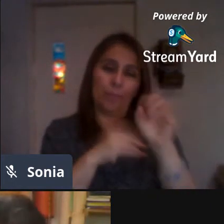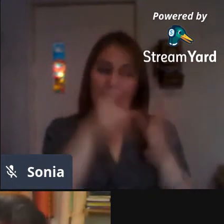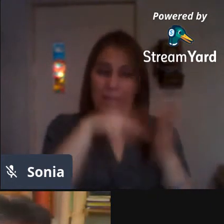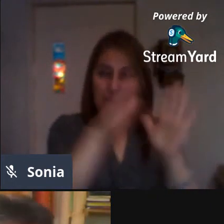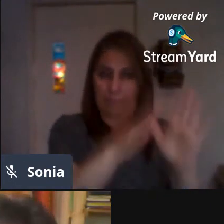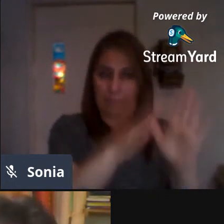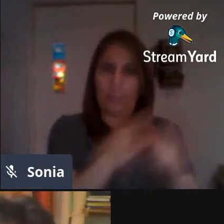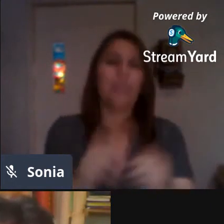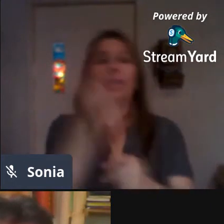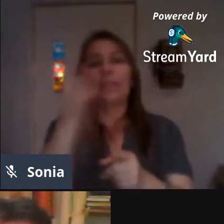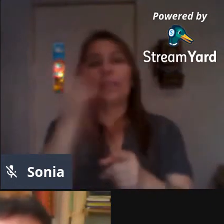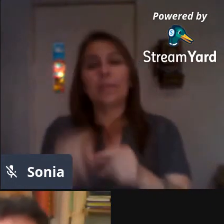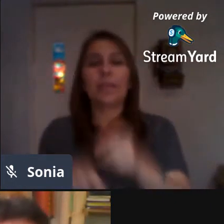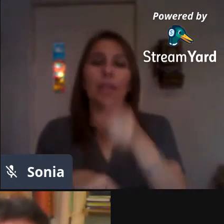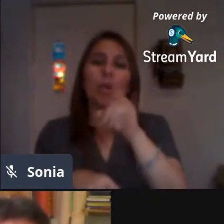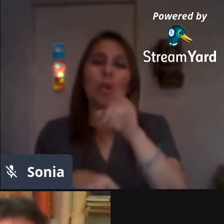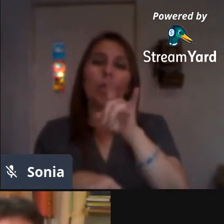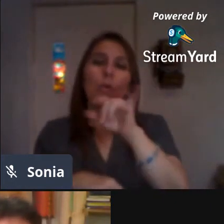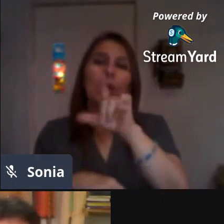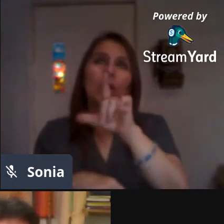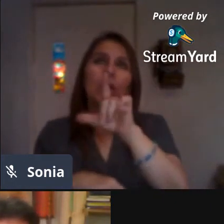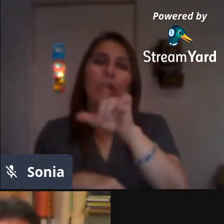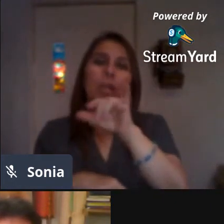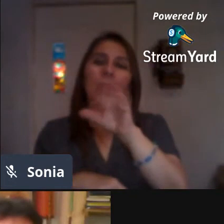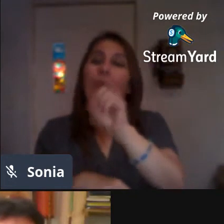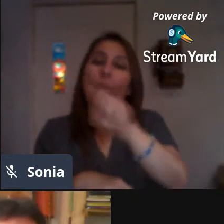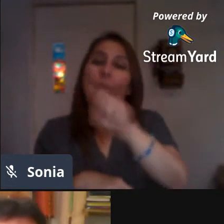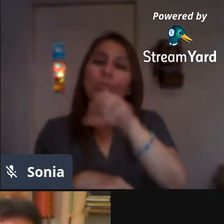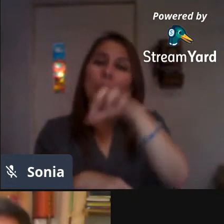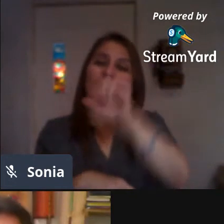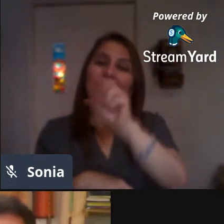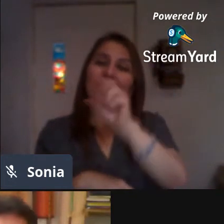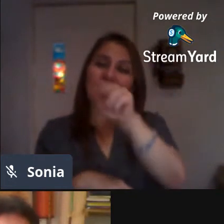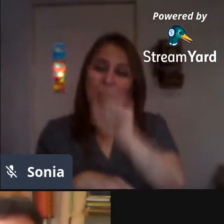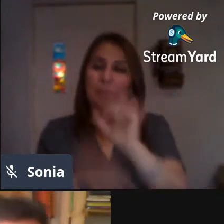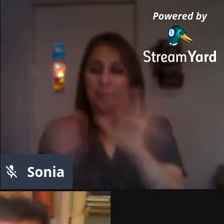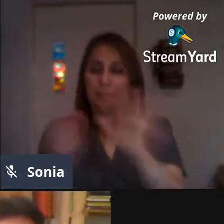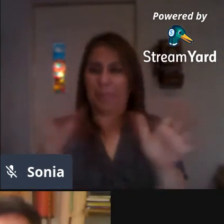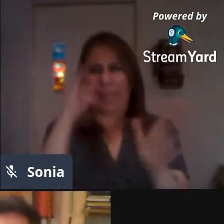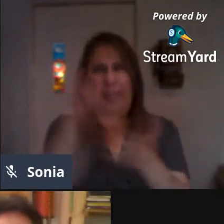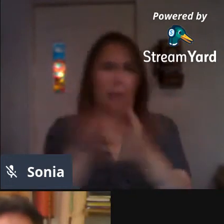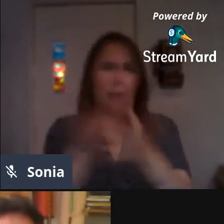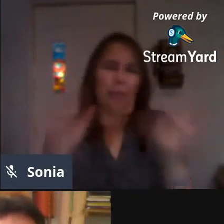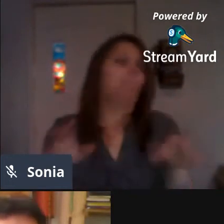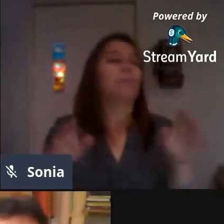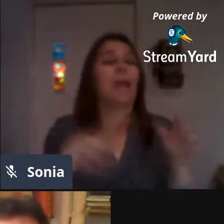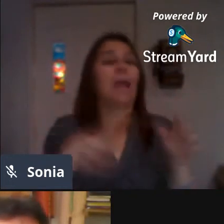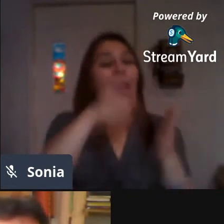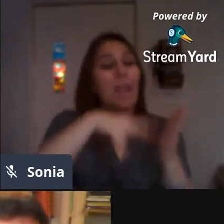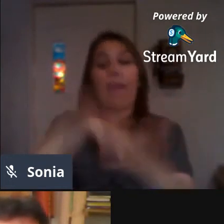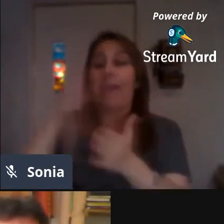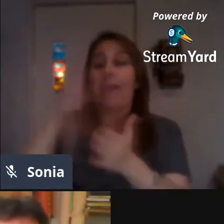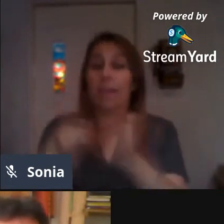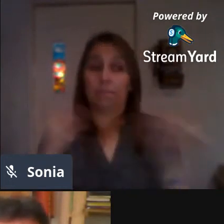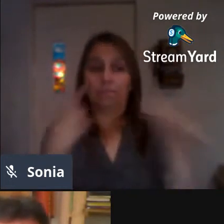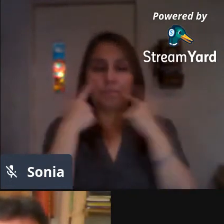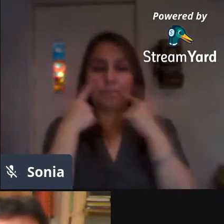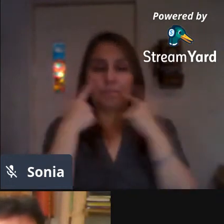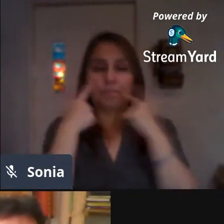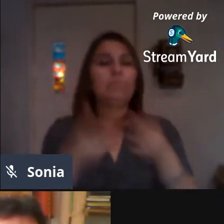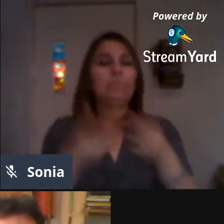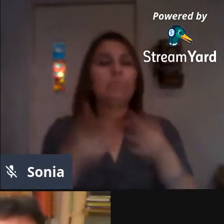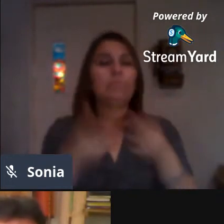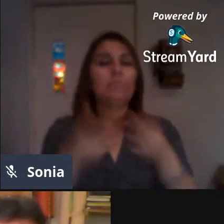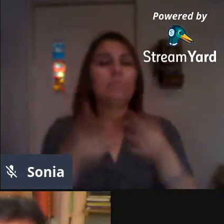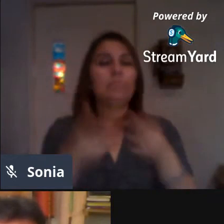creo que era y preguntaba a los estudiantes cuál es la diferencia entre